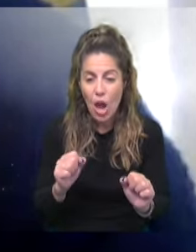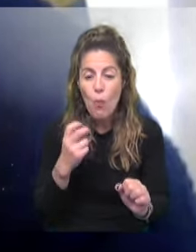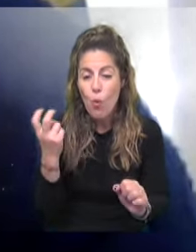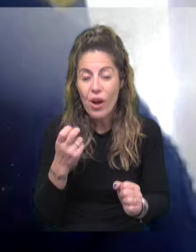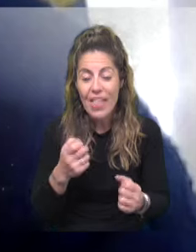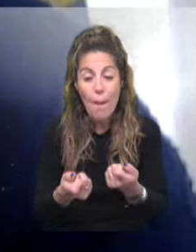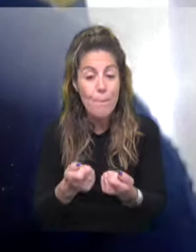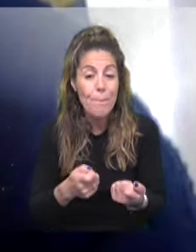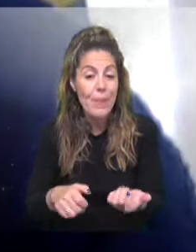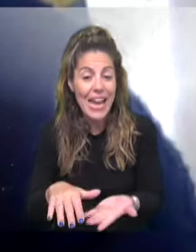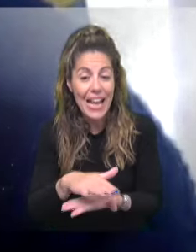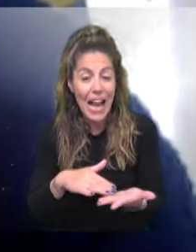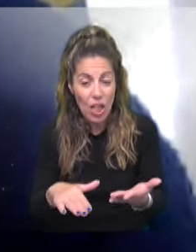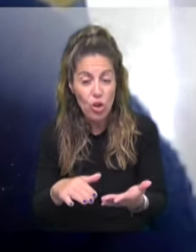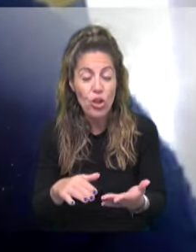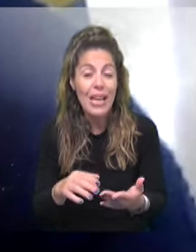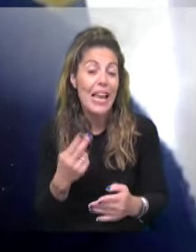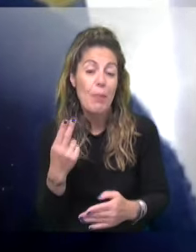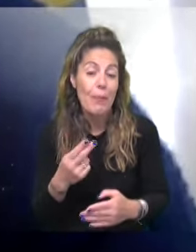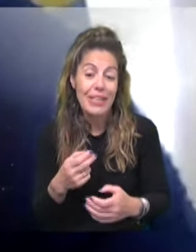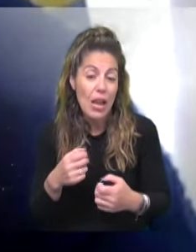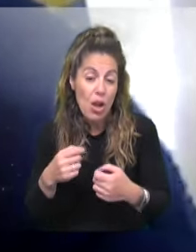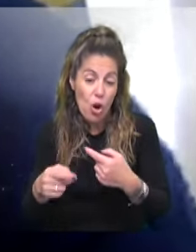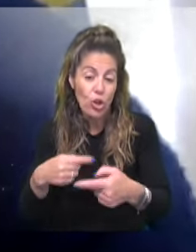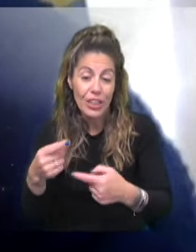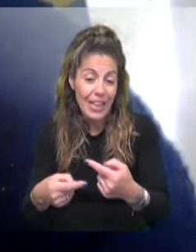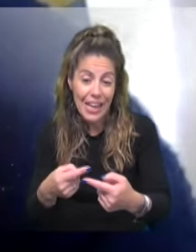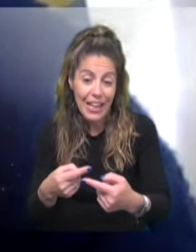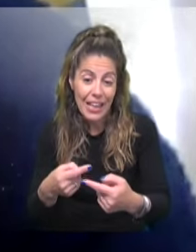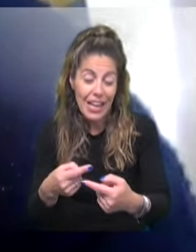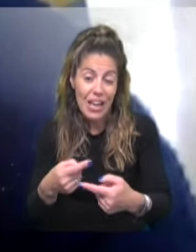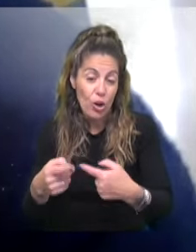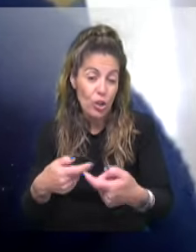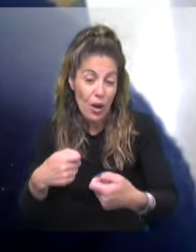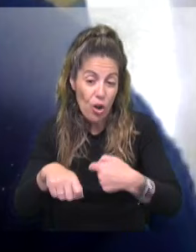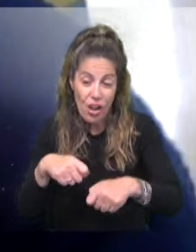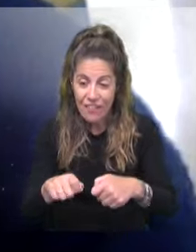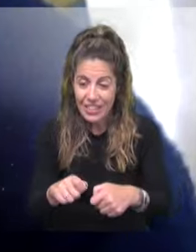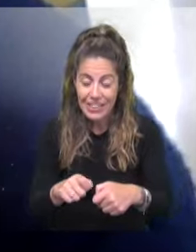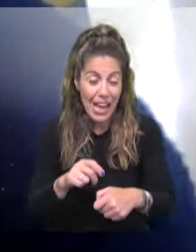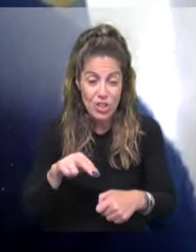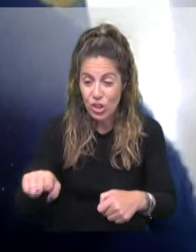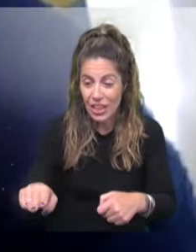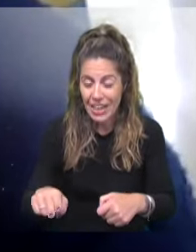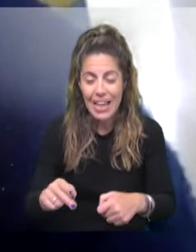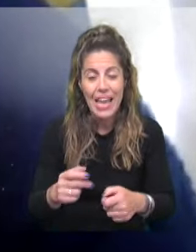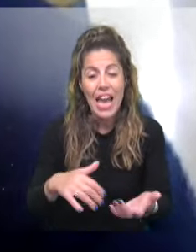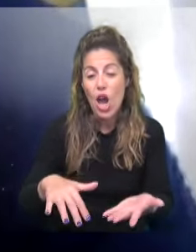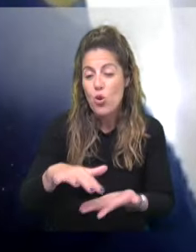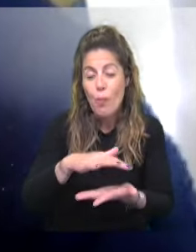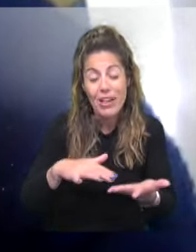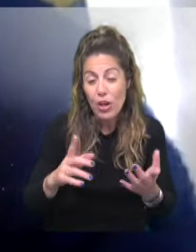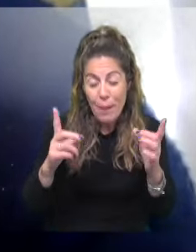de mercados que les permitan sostener la demanda en estos momento no es cierto que en un escenario en un panorama